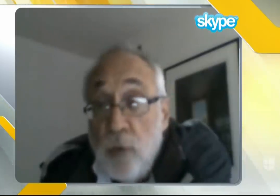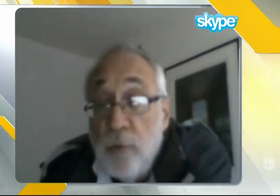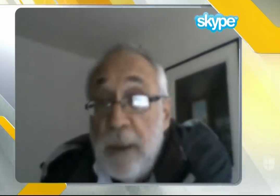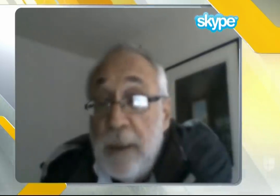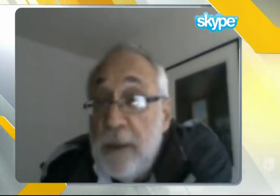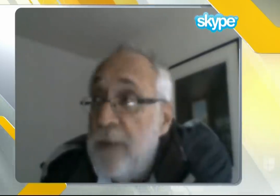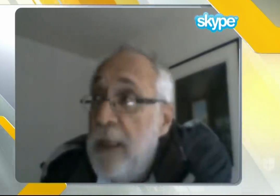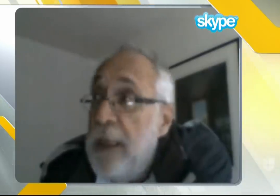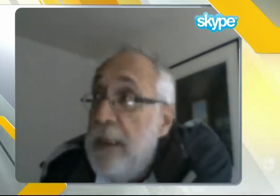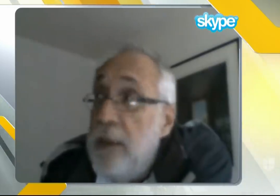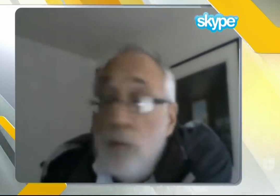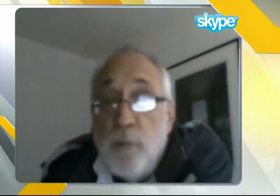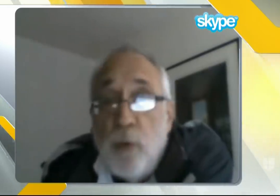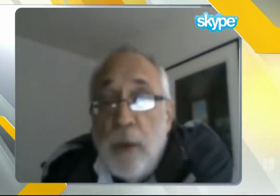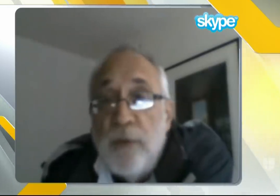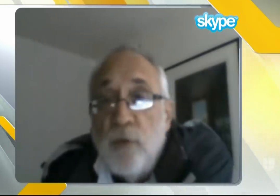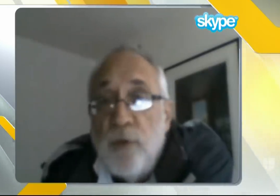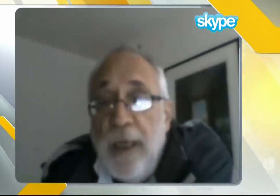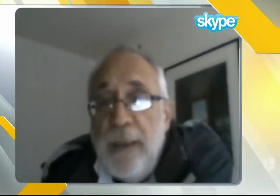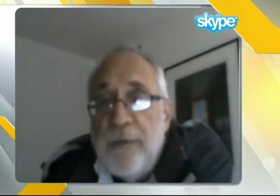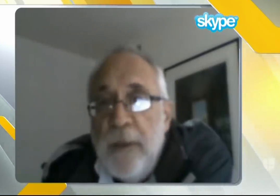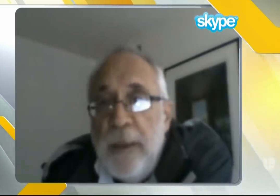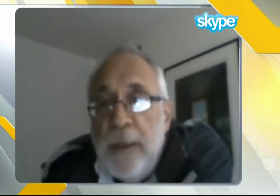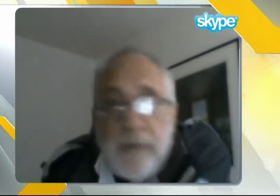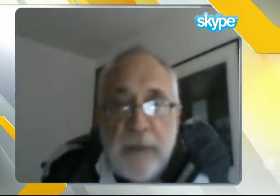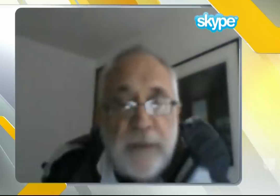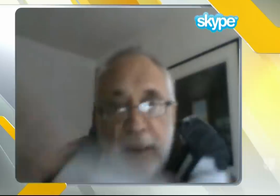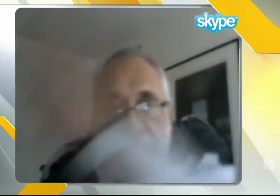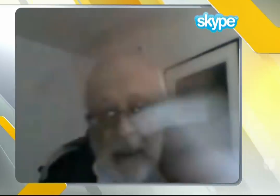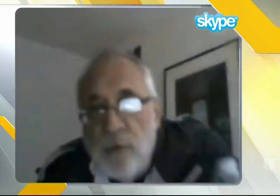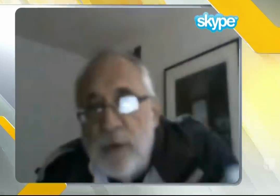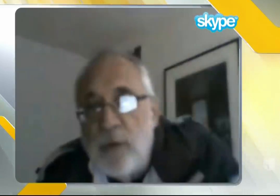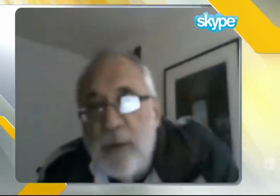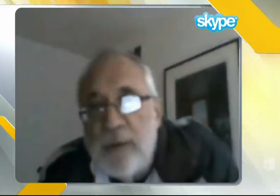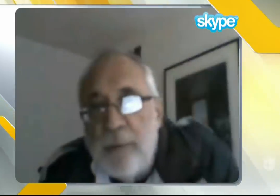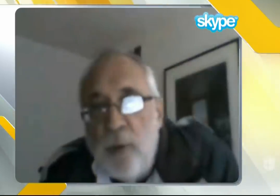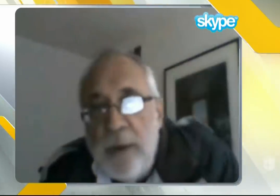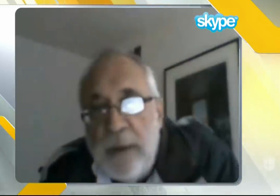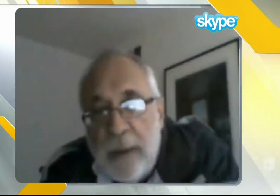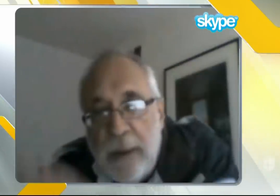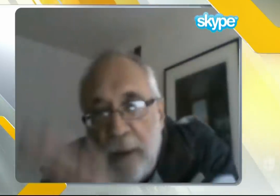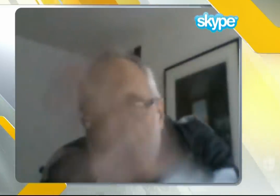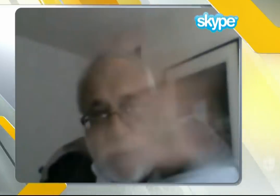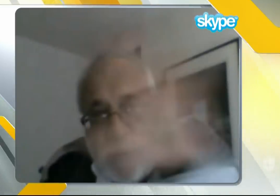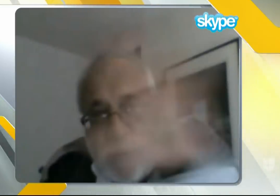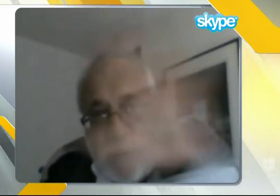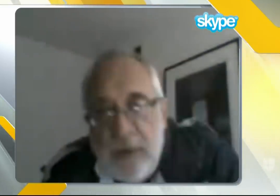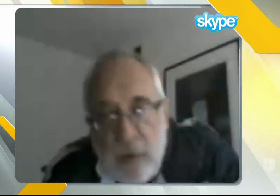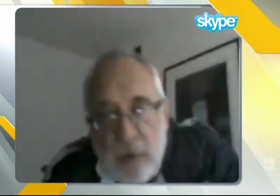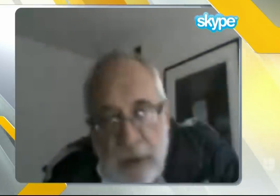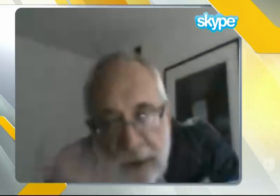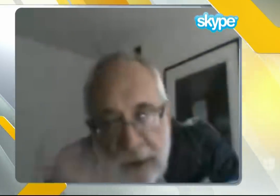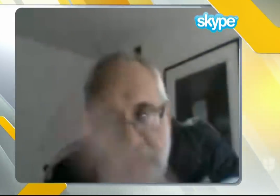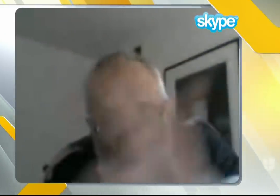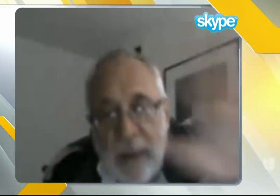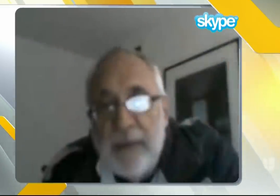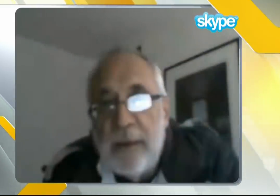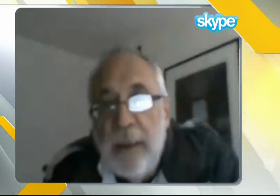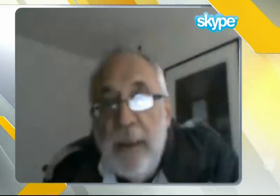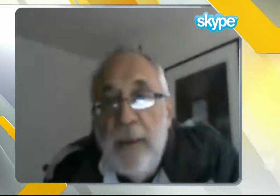derechos humanos con los migrantes, y en unos programas sociales que están destejidos de toda esta política de justicia